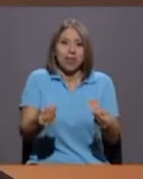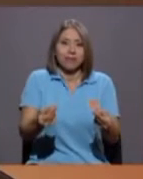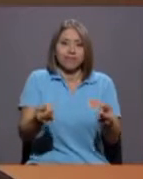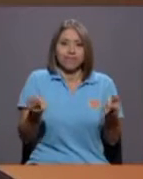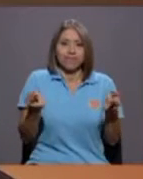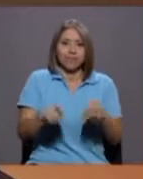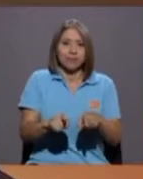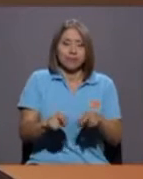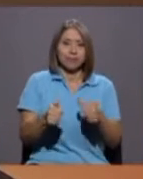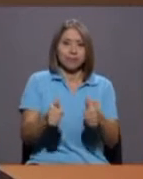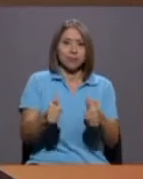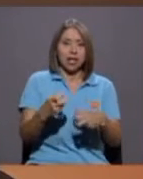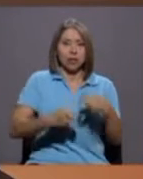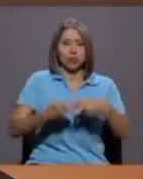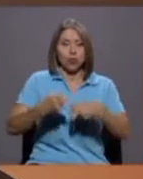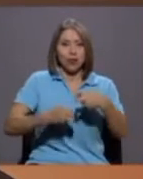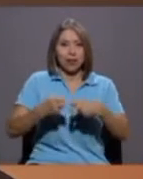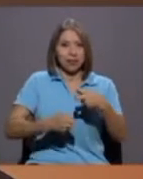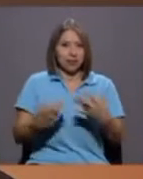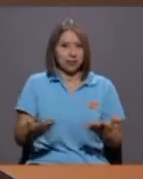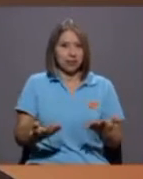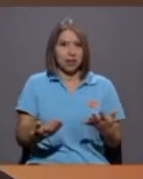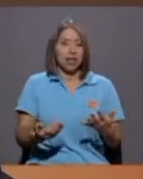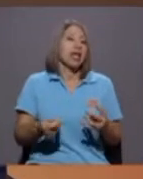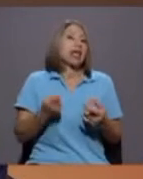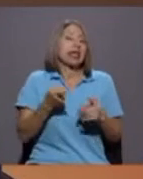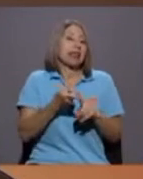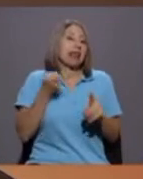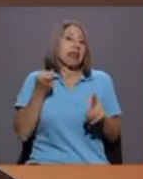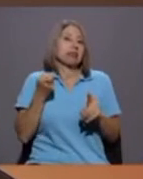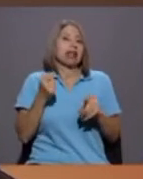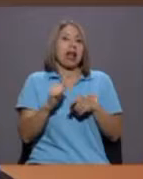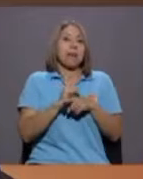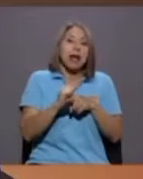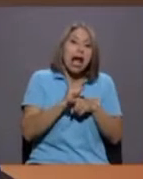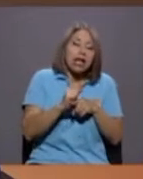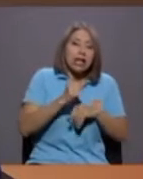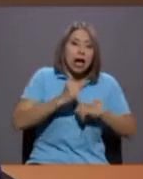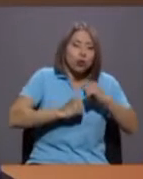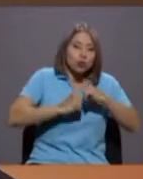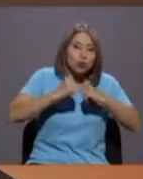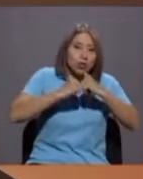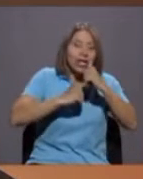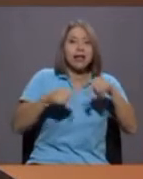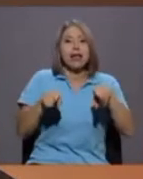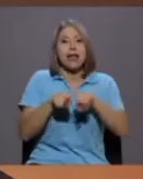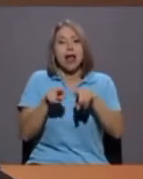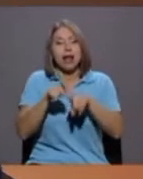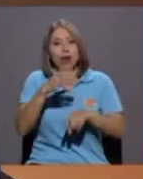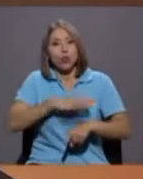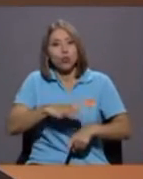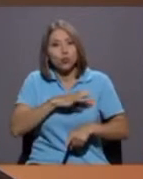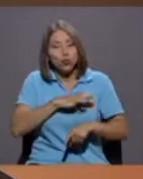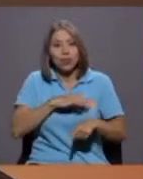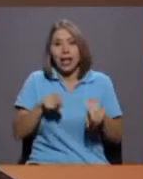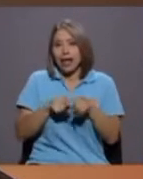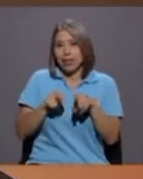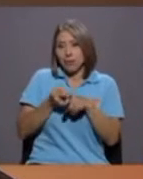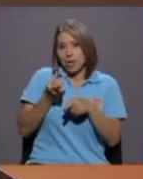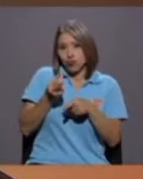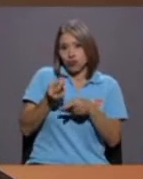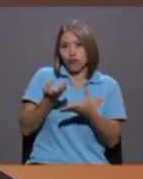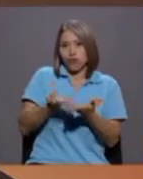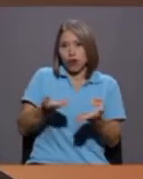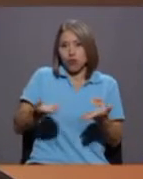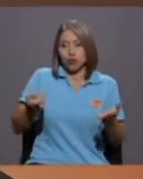enfrentan, que tiene que ver desde la práctica constructiva, la conducta, pero también los recursos necesarios para